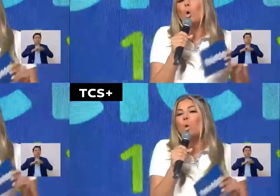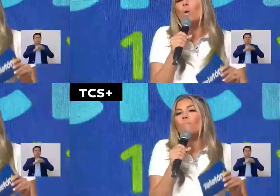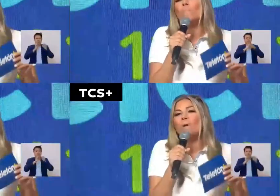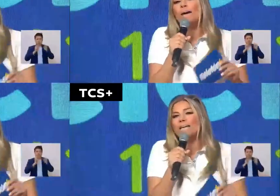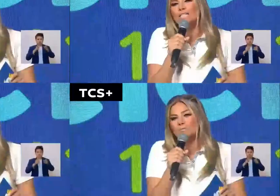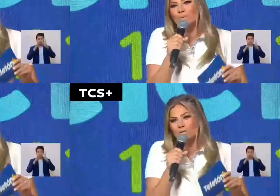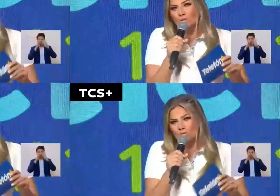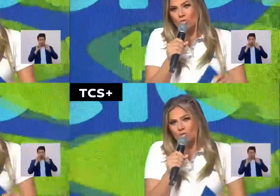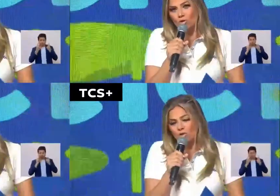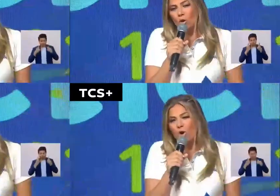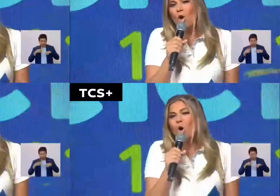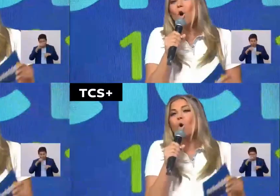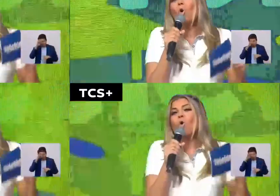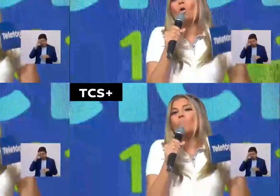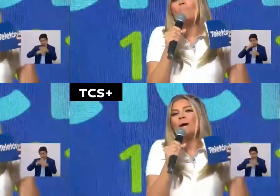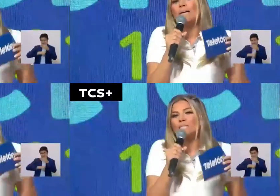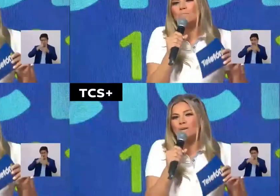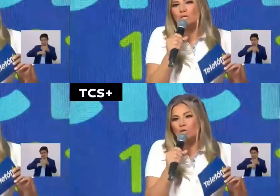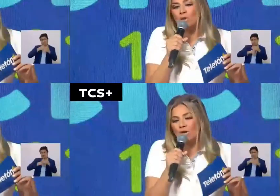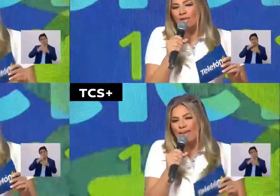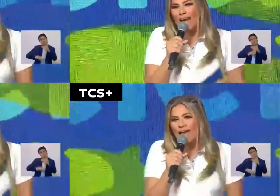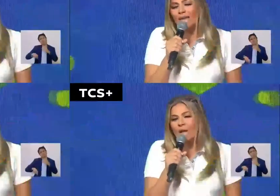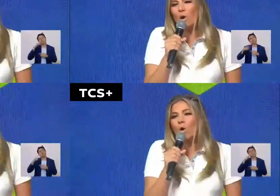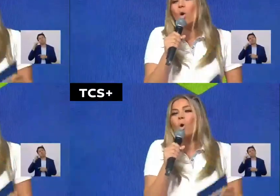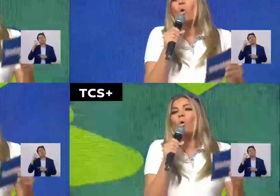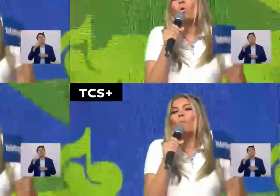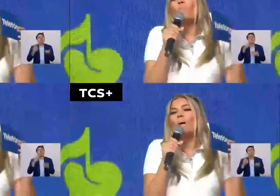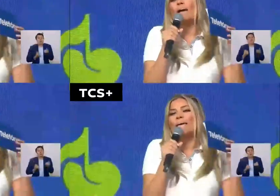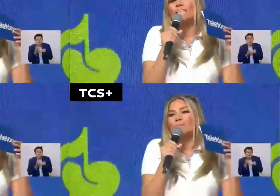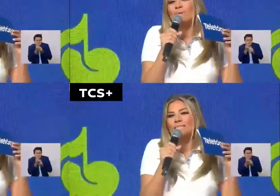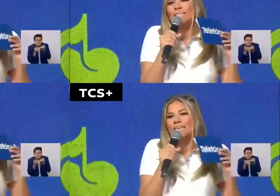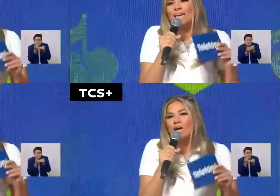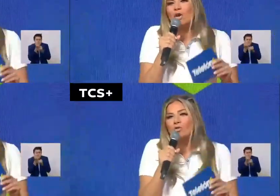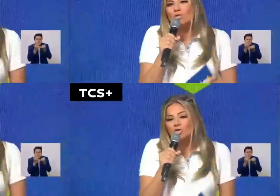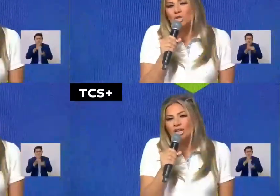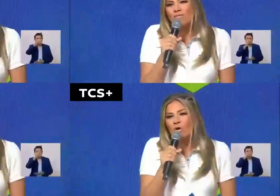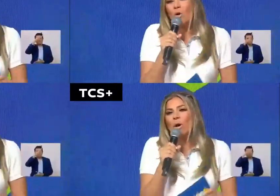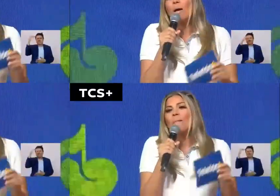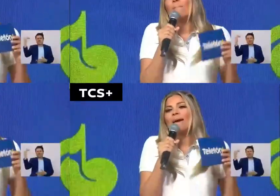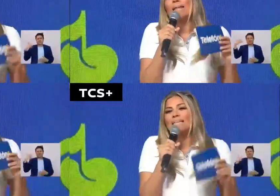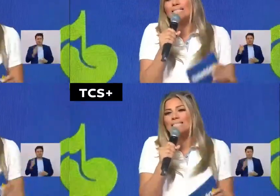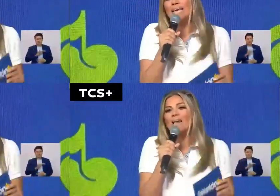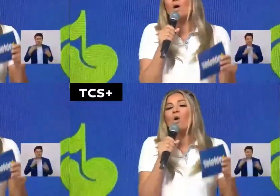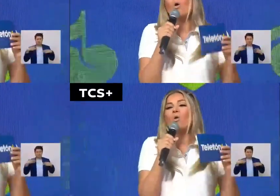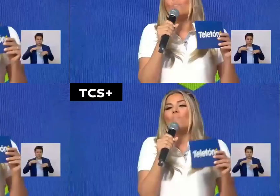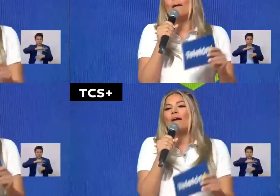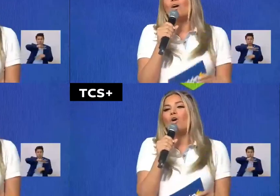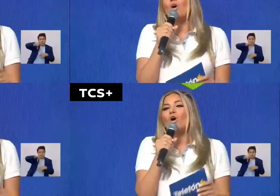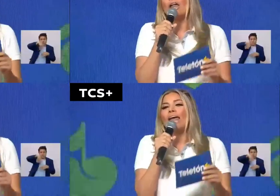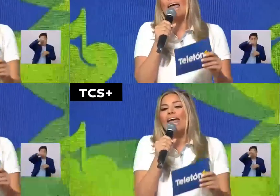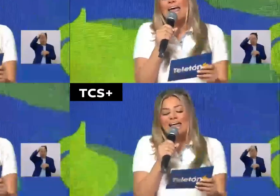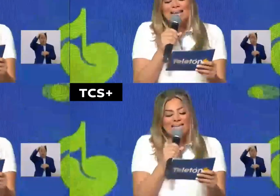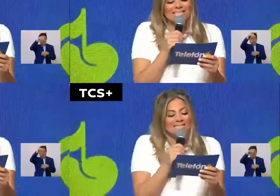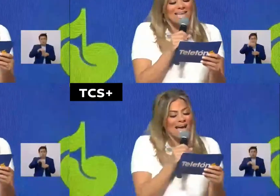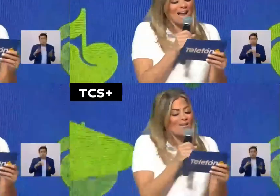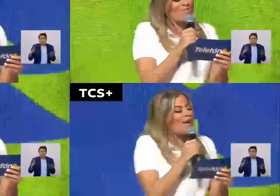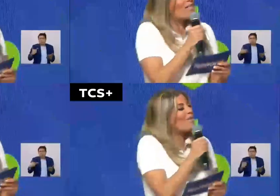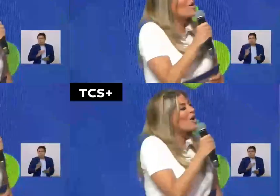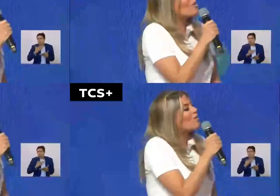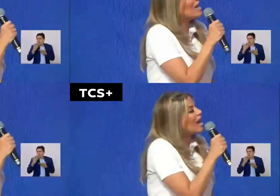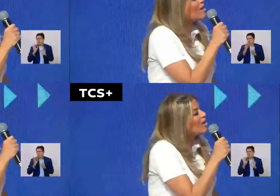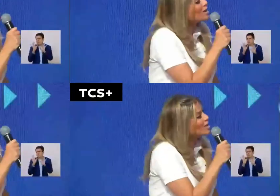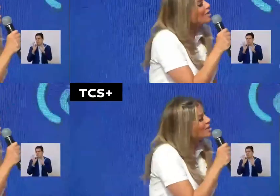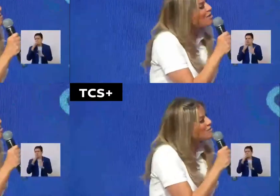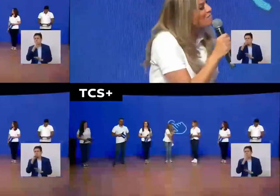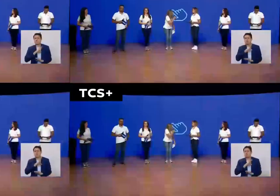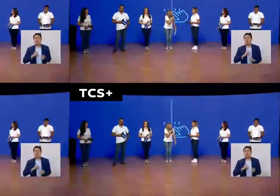construir un país más justo, un país más solidario, un país más inclusivo, para ser un mejor El